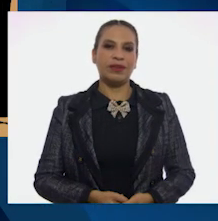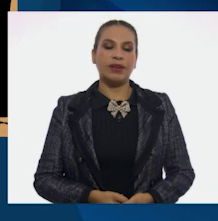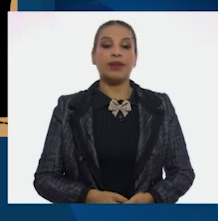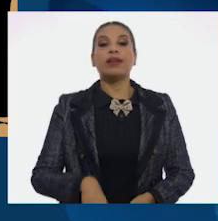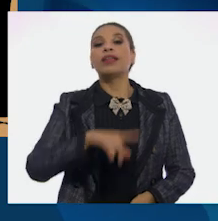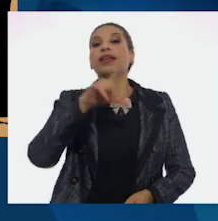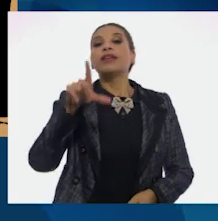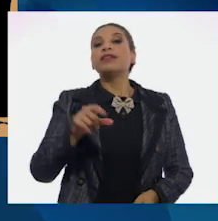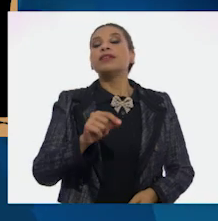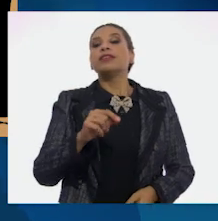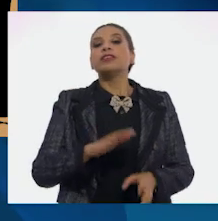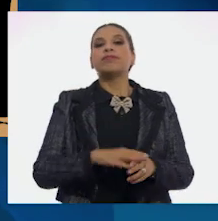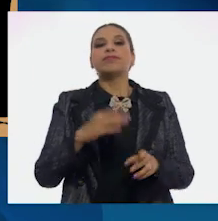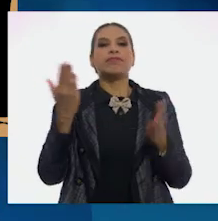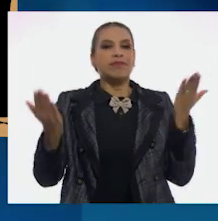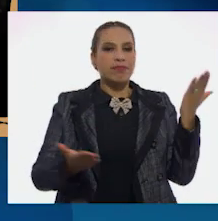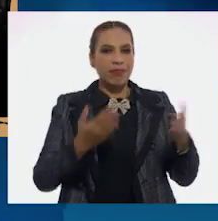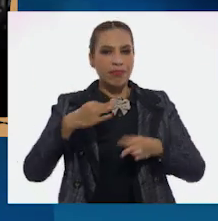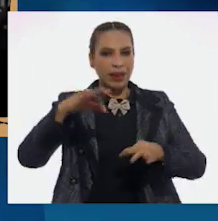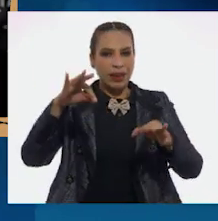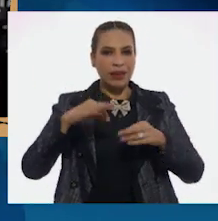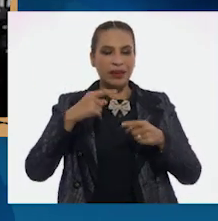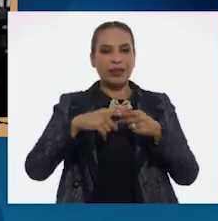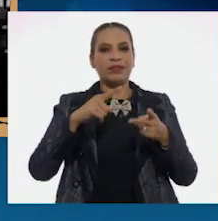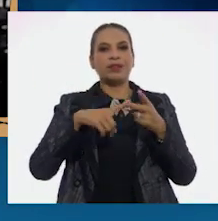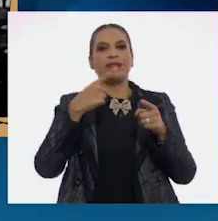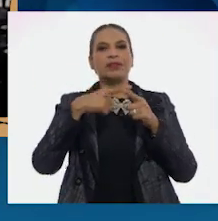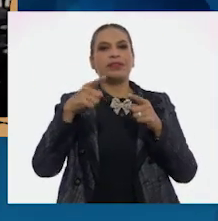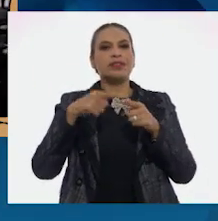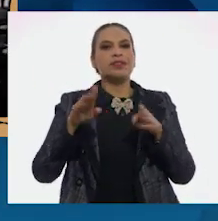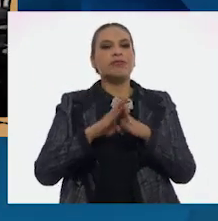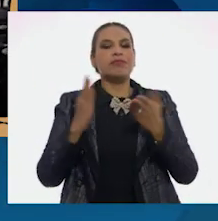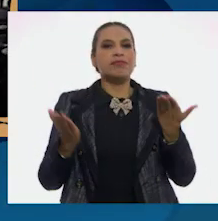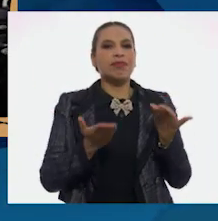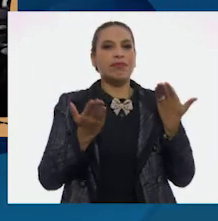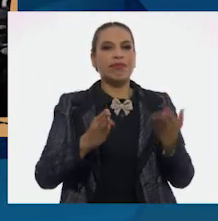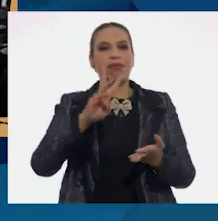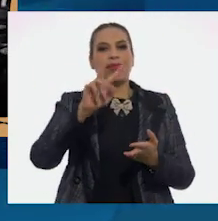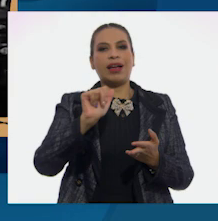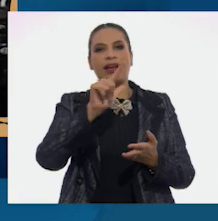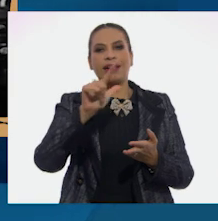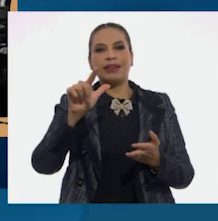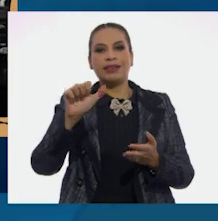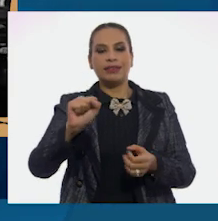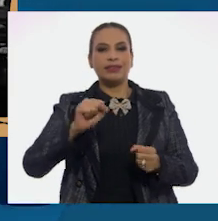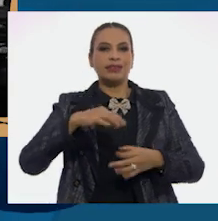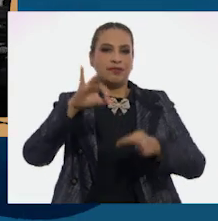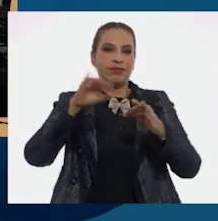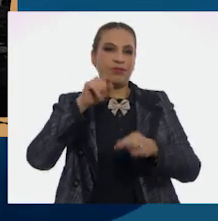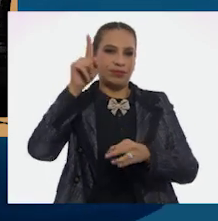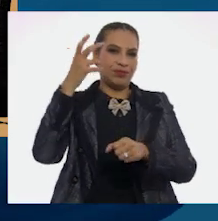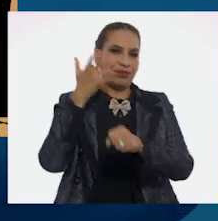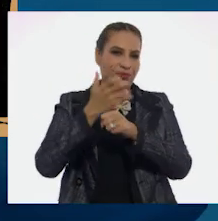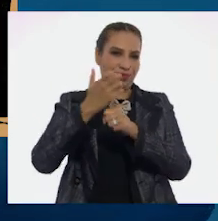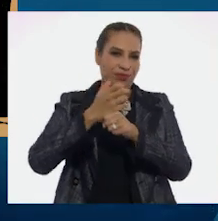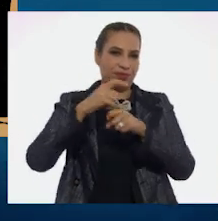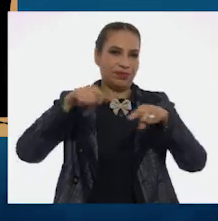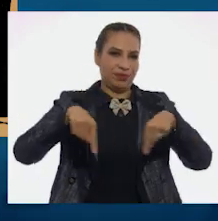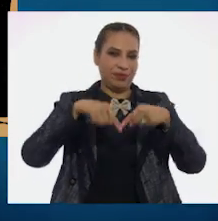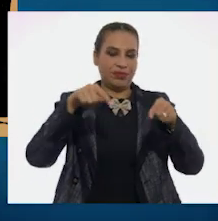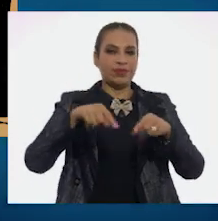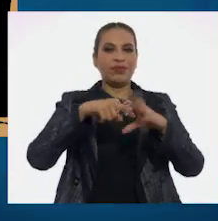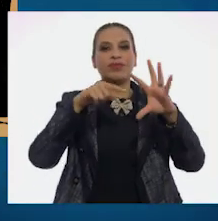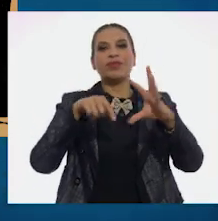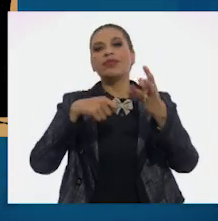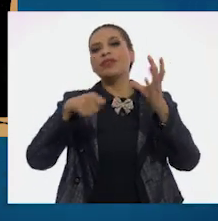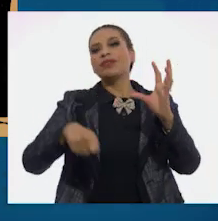Luego vendrían las polcas, las mazurcas, los chotices y los valses, grabados también en Estados Unidos. Con el